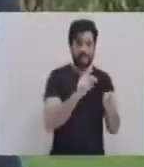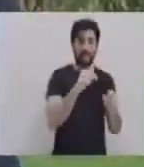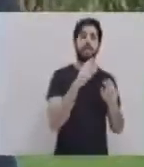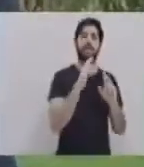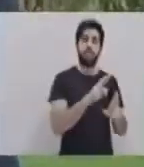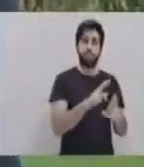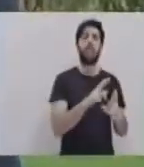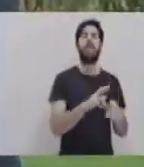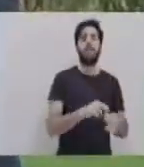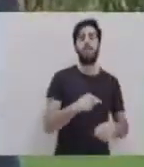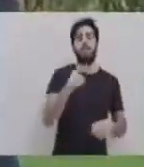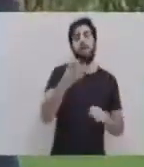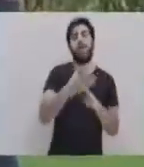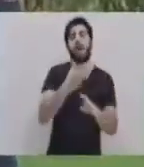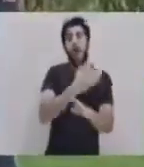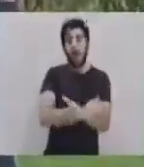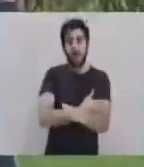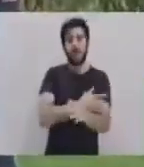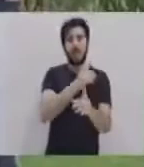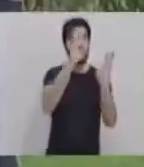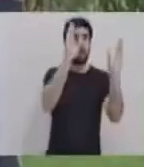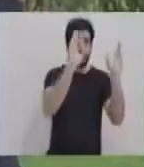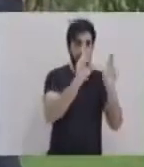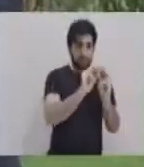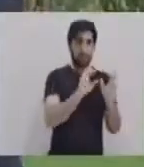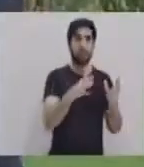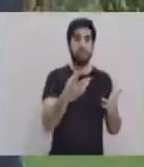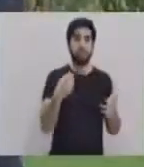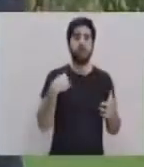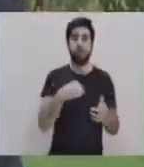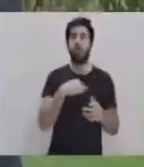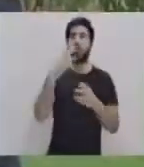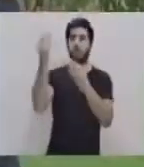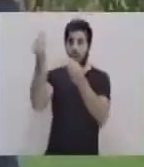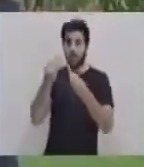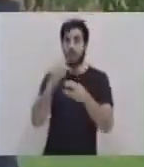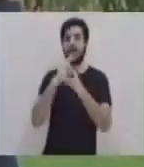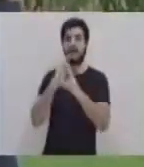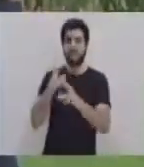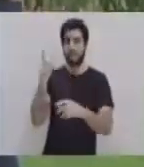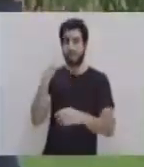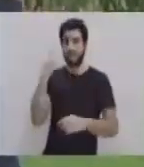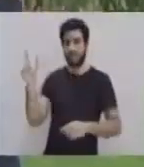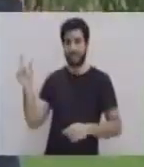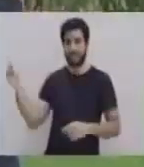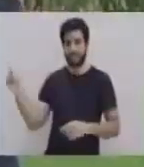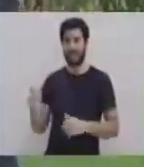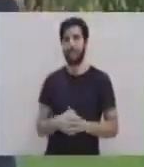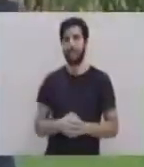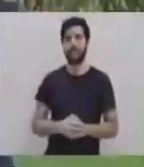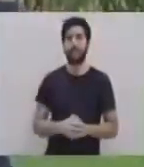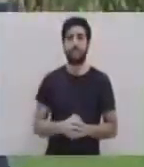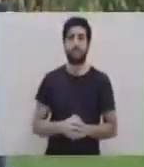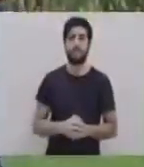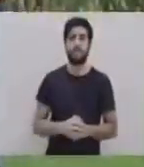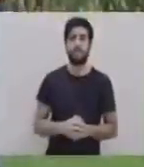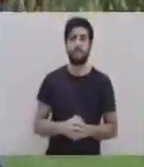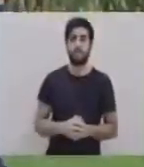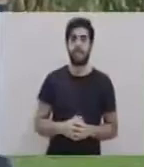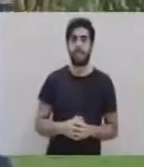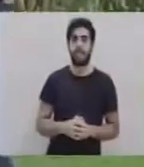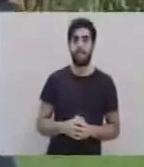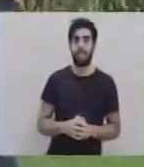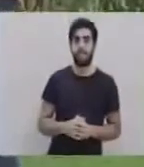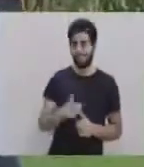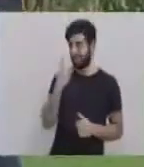más mínima expresión. Sí. Antes de dejarla como mínima expresión, obtuvimos este resultado. 6x